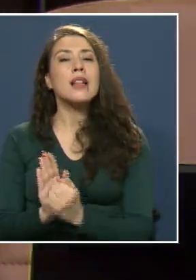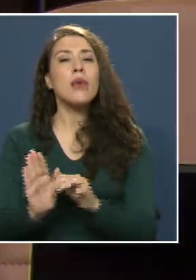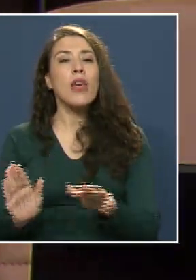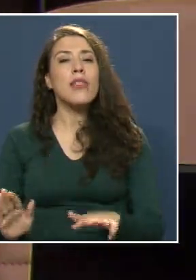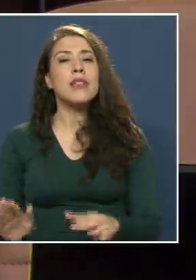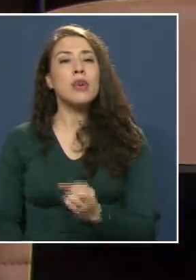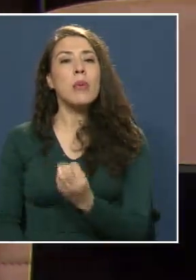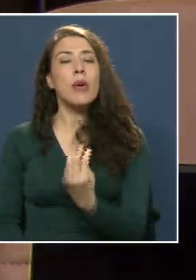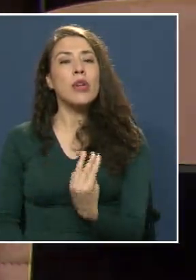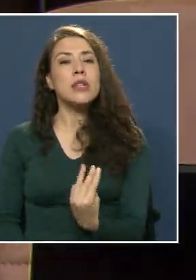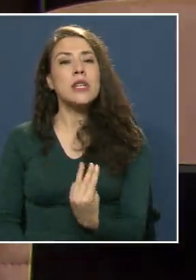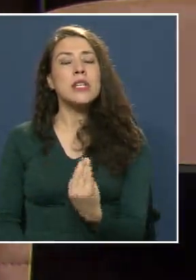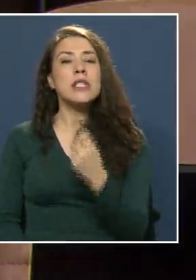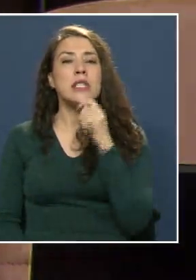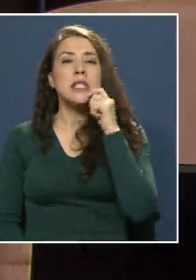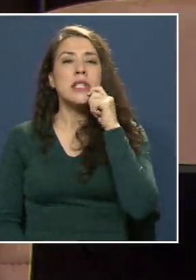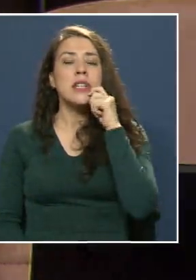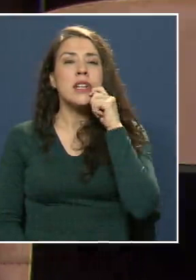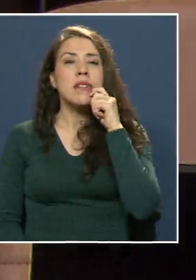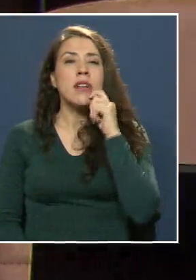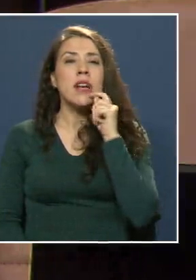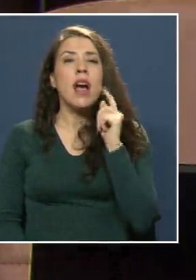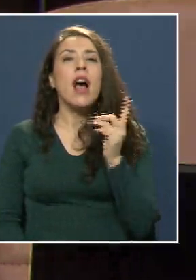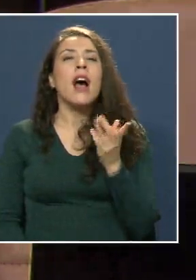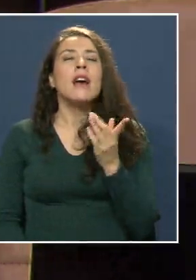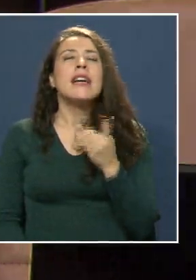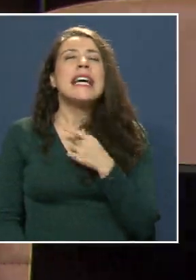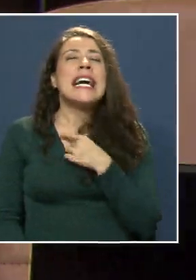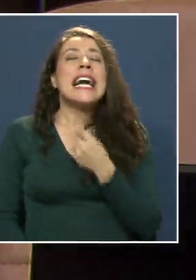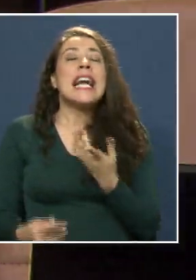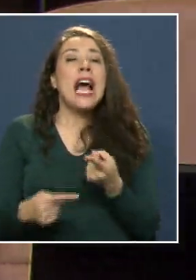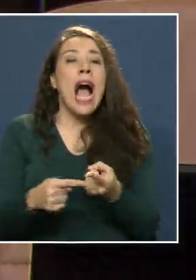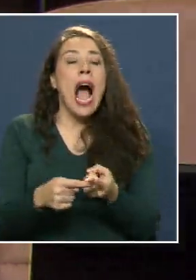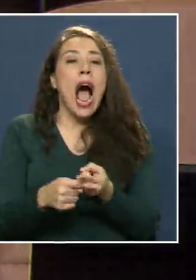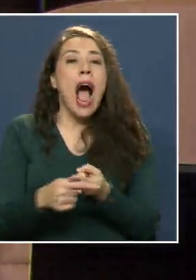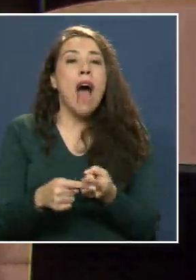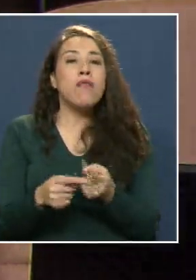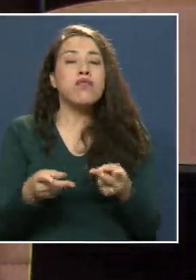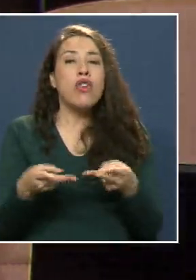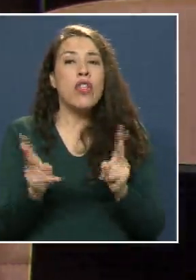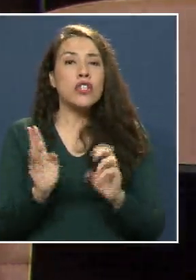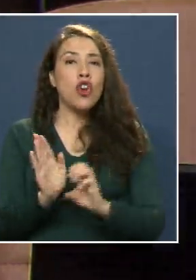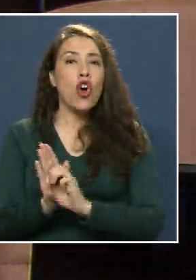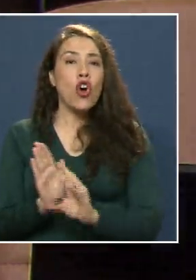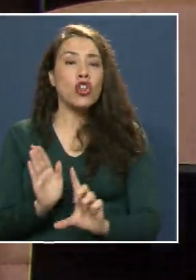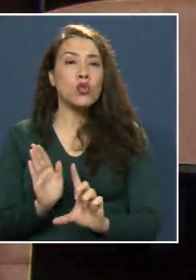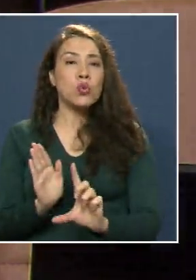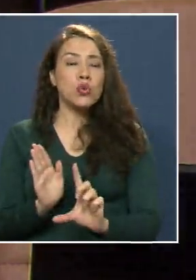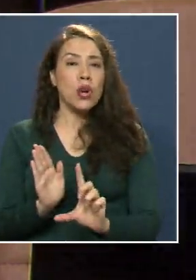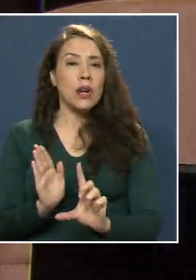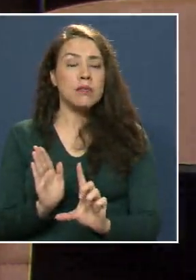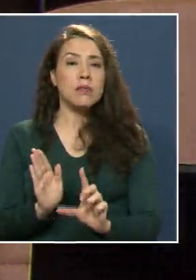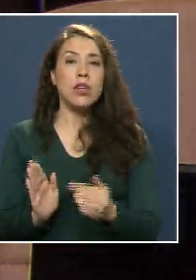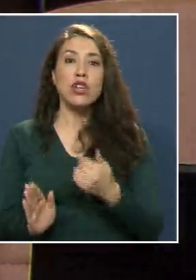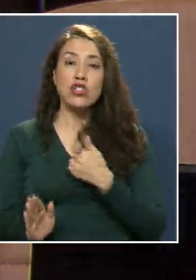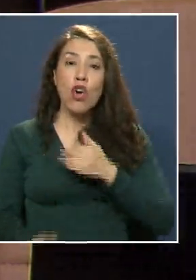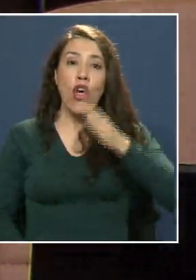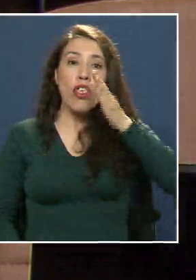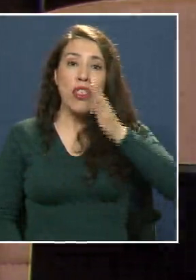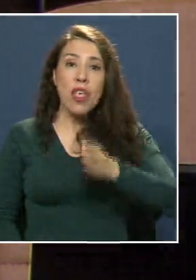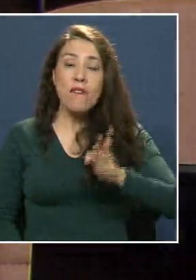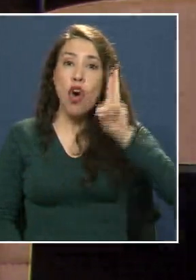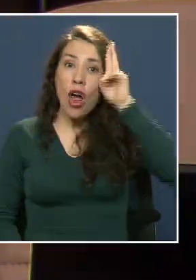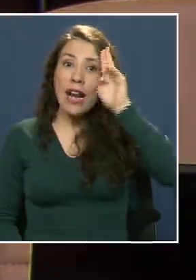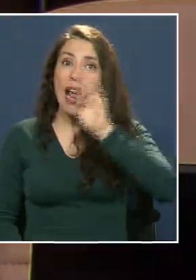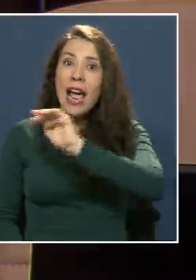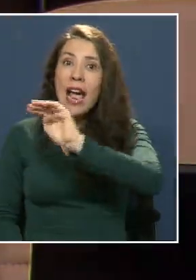número 3, constituye una intención de abuso del derecho constitucional. Y tengo el deber de recordarle a